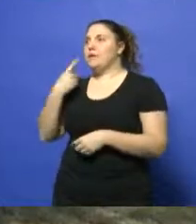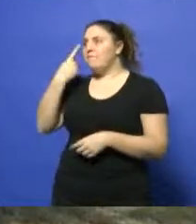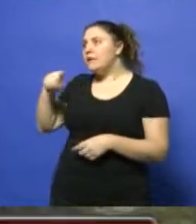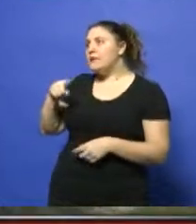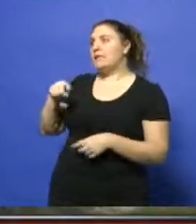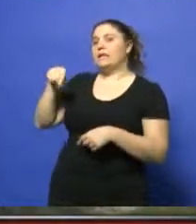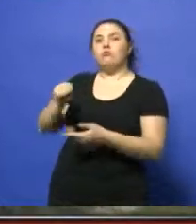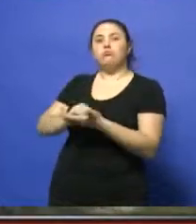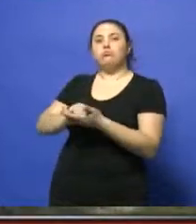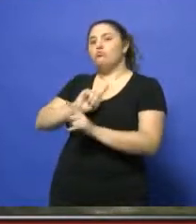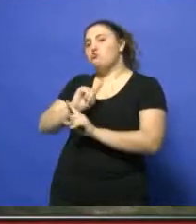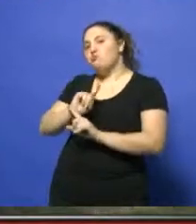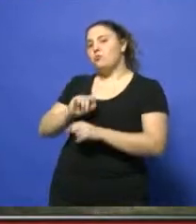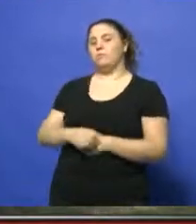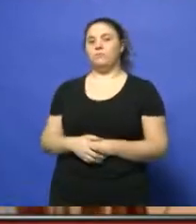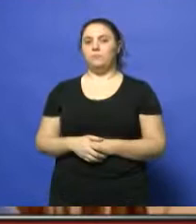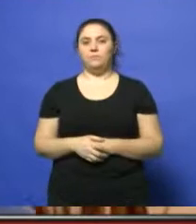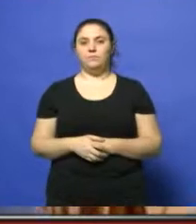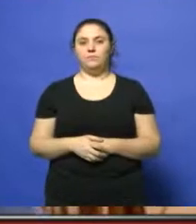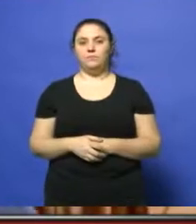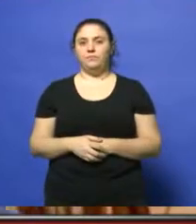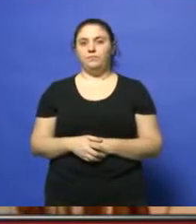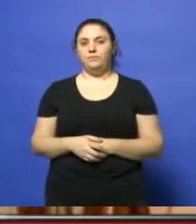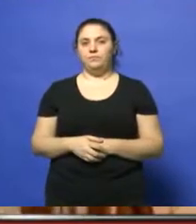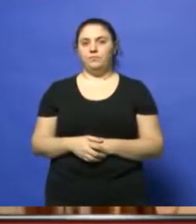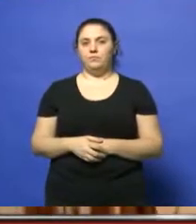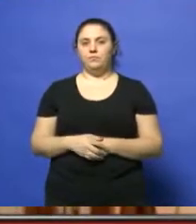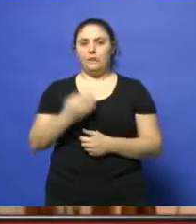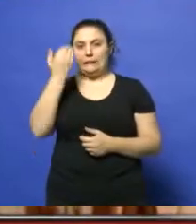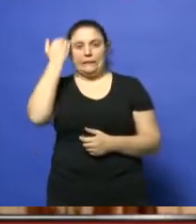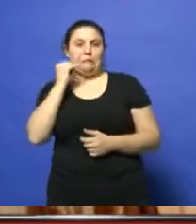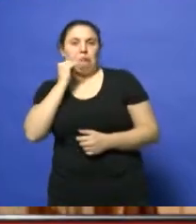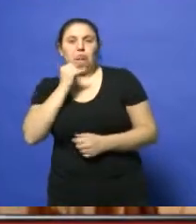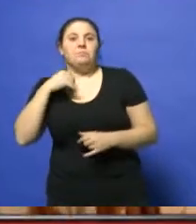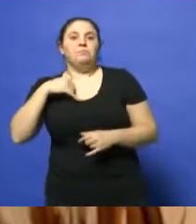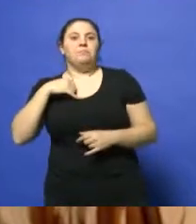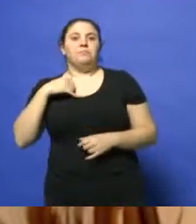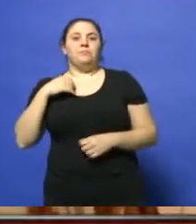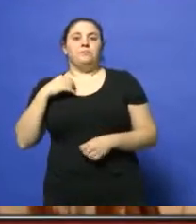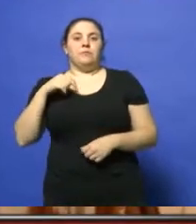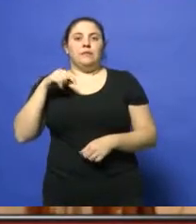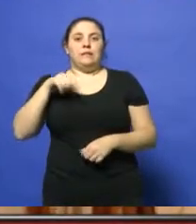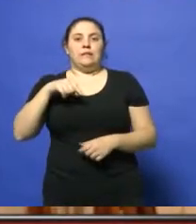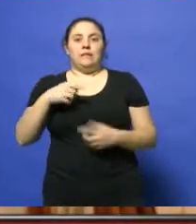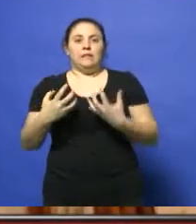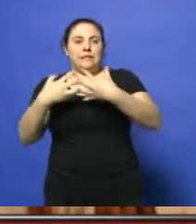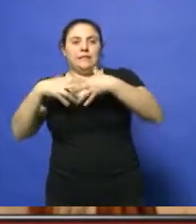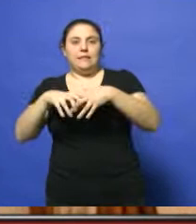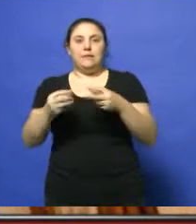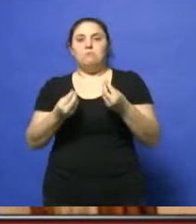viene, sino que se tomaría la decisión de rescindir el contrato. Habrá que ver si definido cuál es el sistema que se requiere de manera